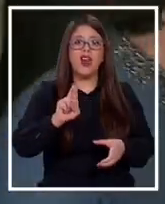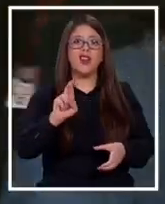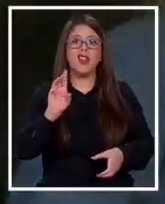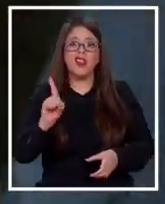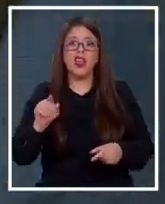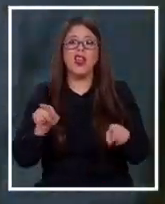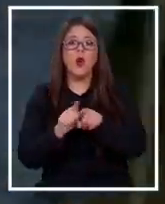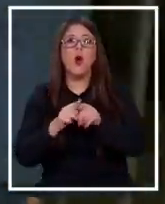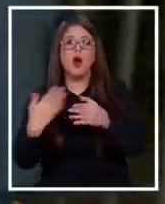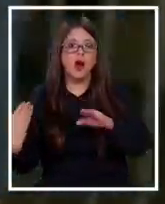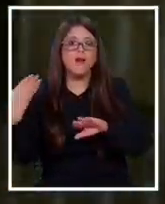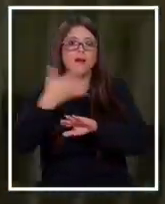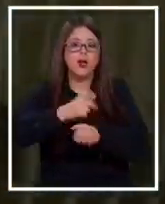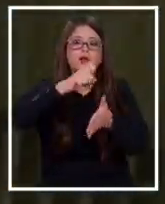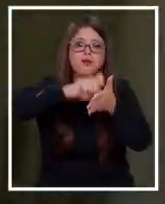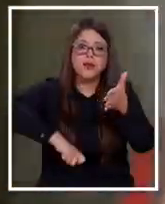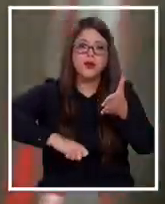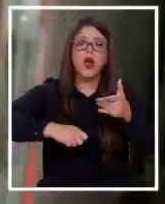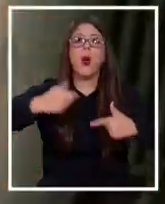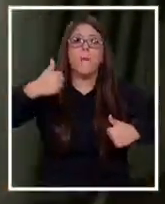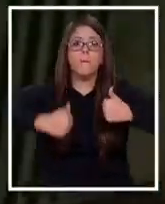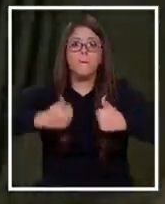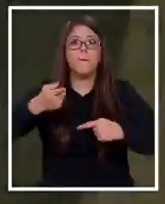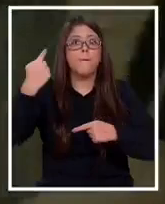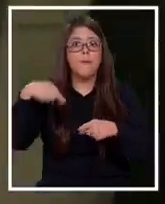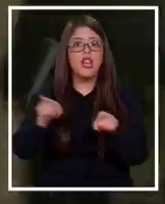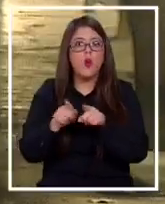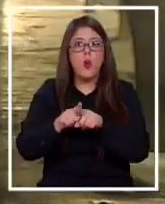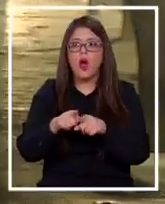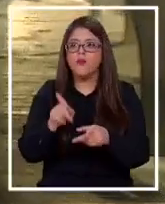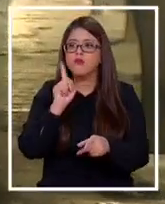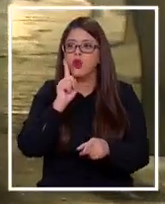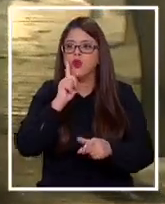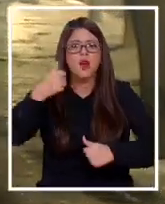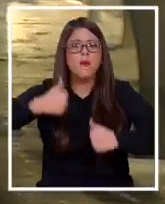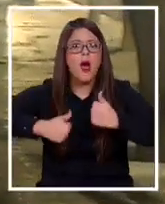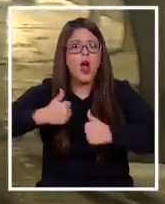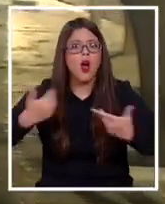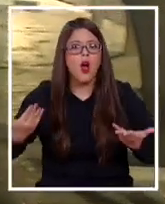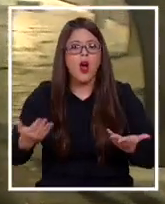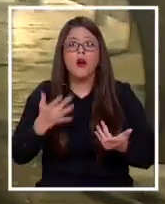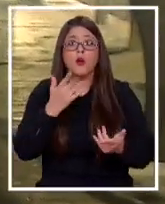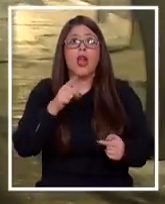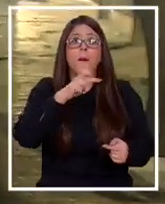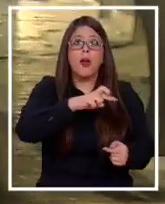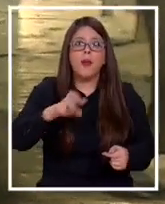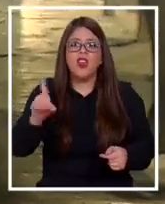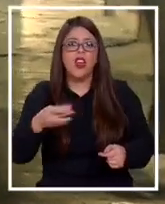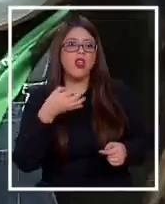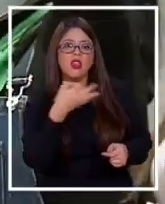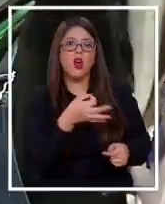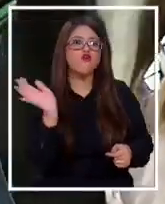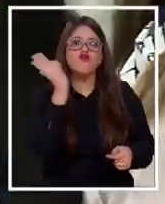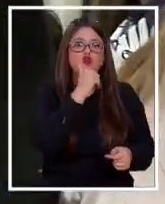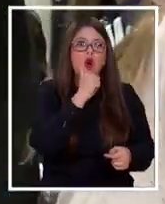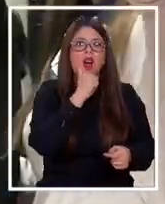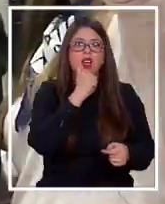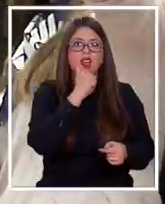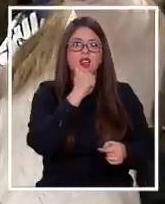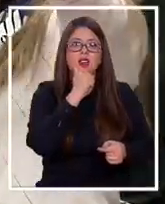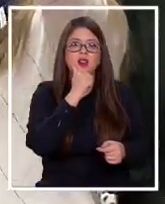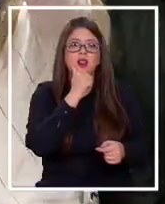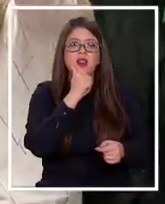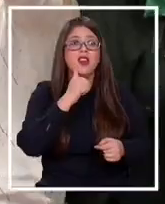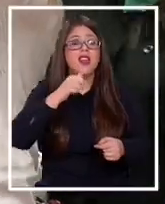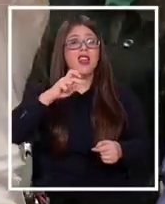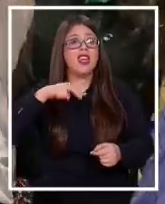llegó a inscribirse para competir. El problema es que sería contra nadie, porque el PPD ratificó que Muñoz no correría, al igual que Narváez, que optó por un no